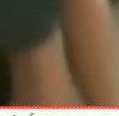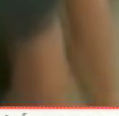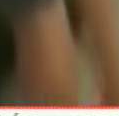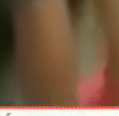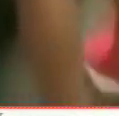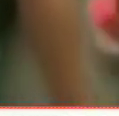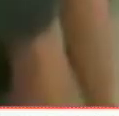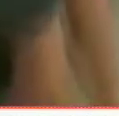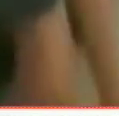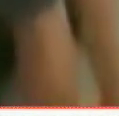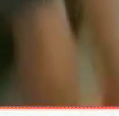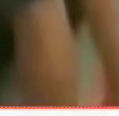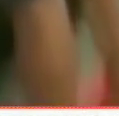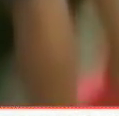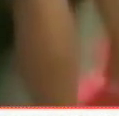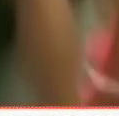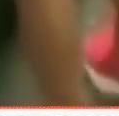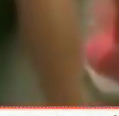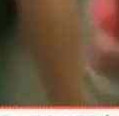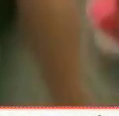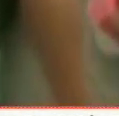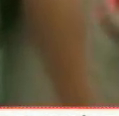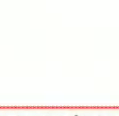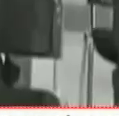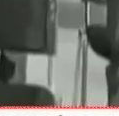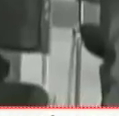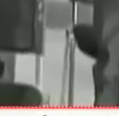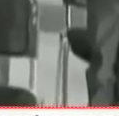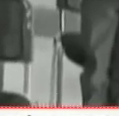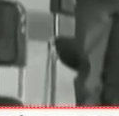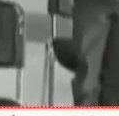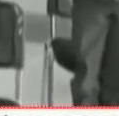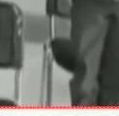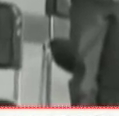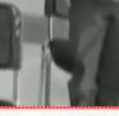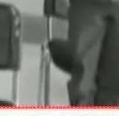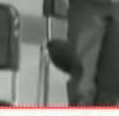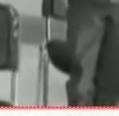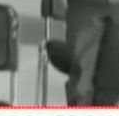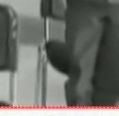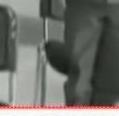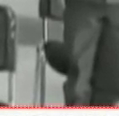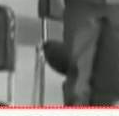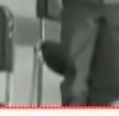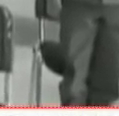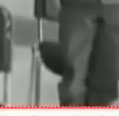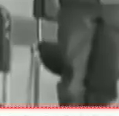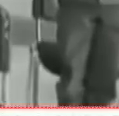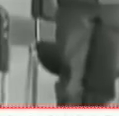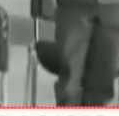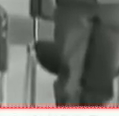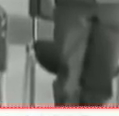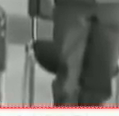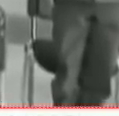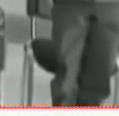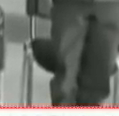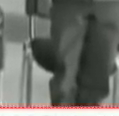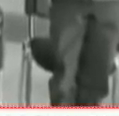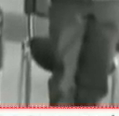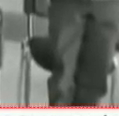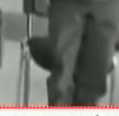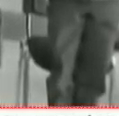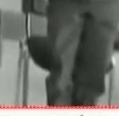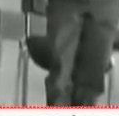en su historia, nada agradable, impera la traición a su patria, Venezuela. Después que los utilizan para atacar